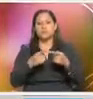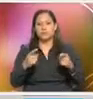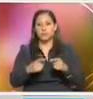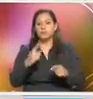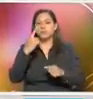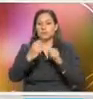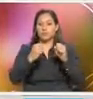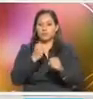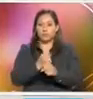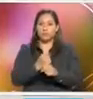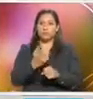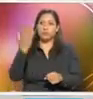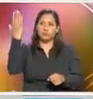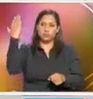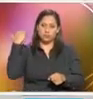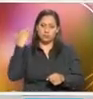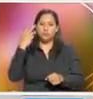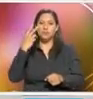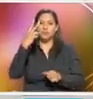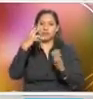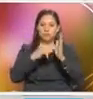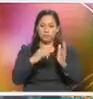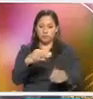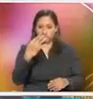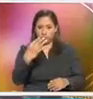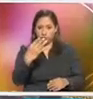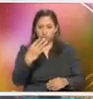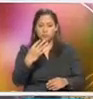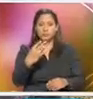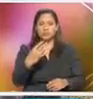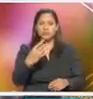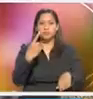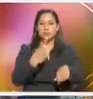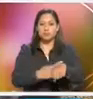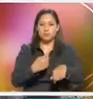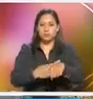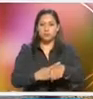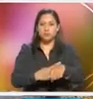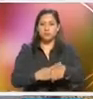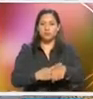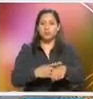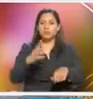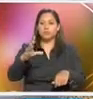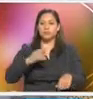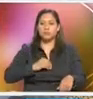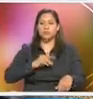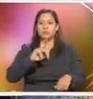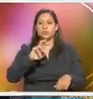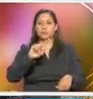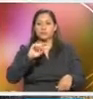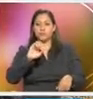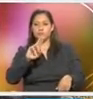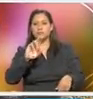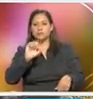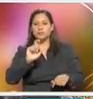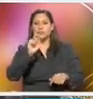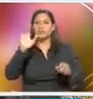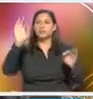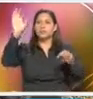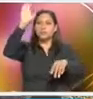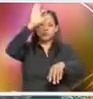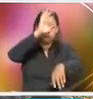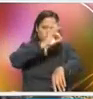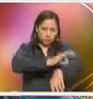año antepasado, me parece, o en 2014, fue enfermedades transmitidas por vectores, como son las que transmiten los